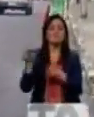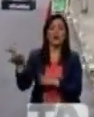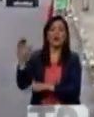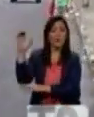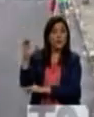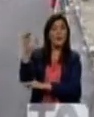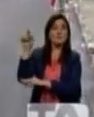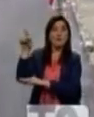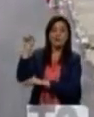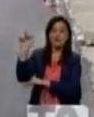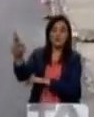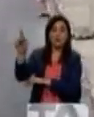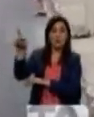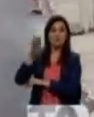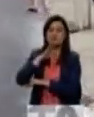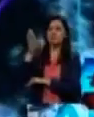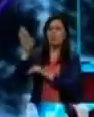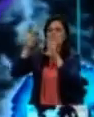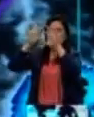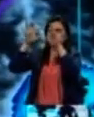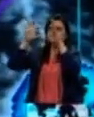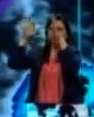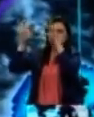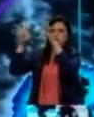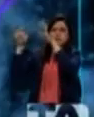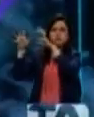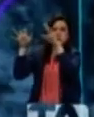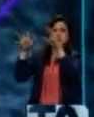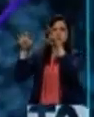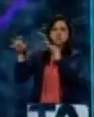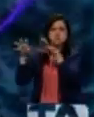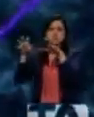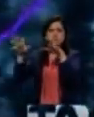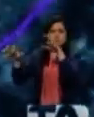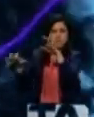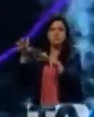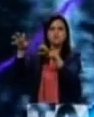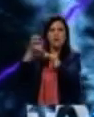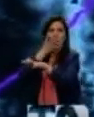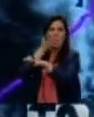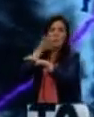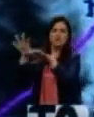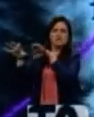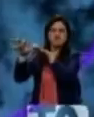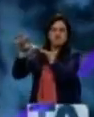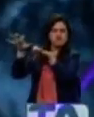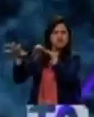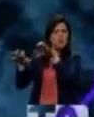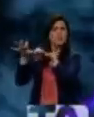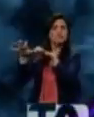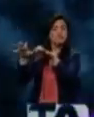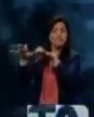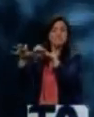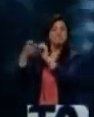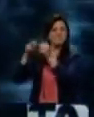que en la zona sur de Colombia se ha registrado una fuerte inestabilidad atmosférica. Esto quiere decir que allí se presentan